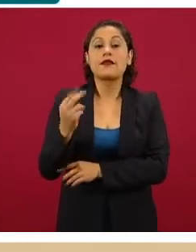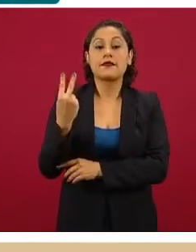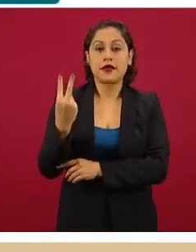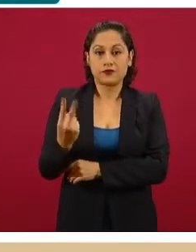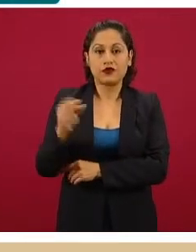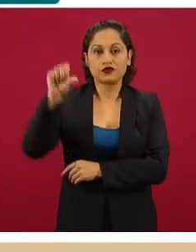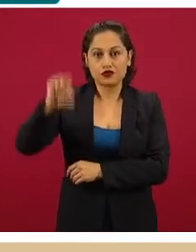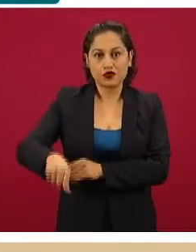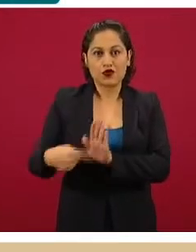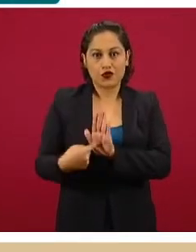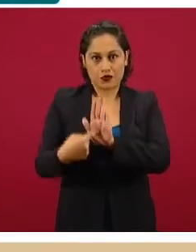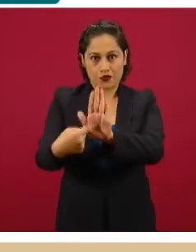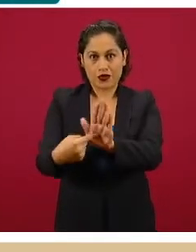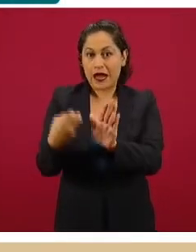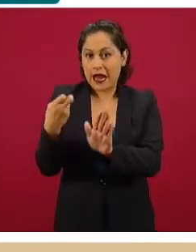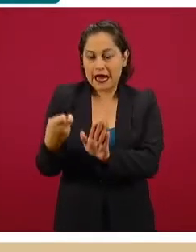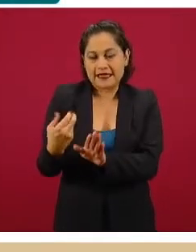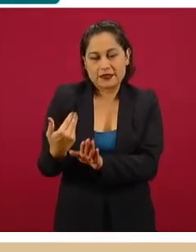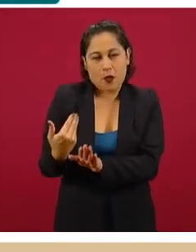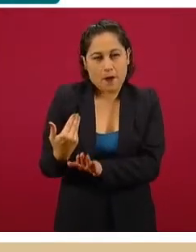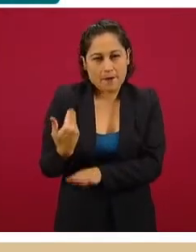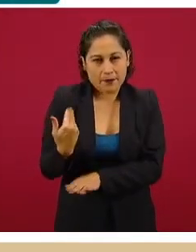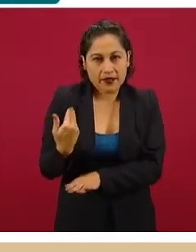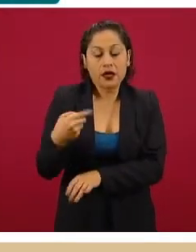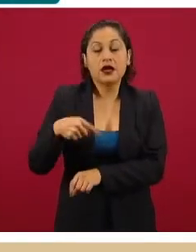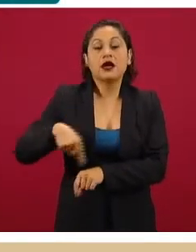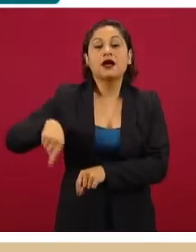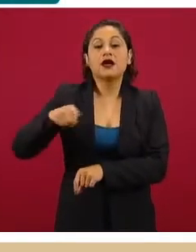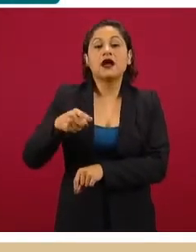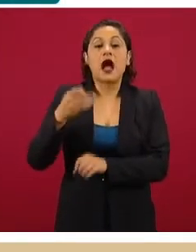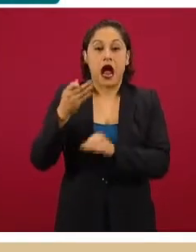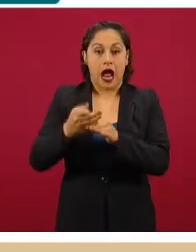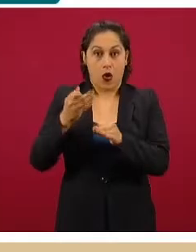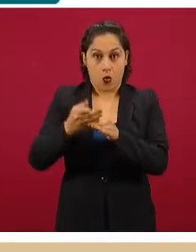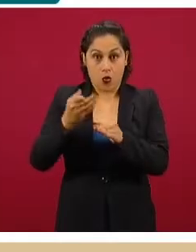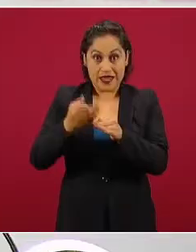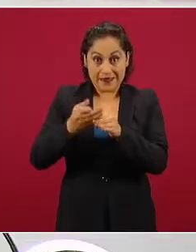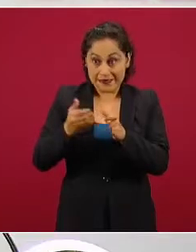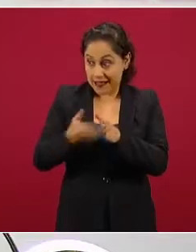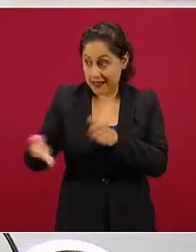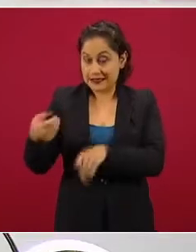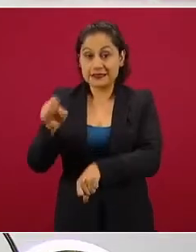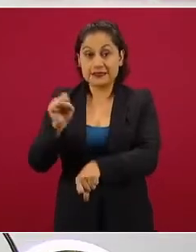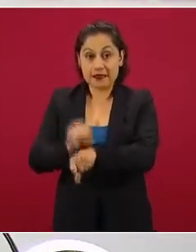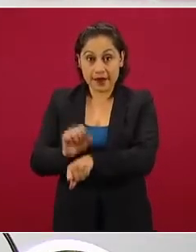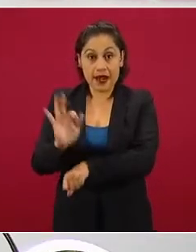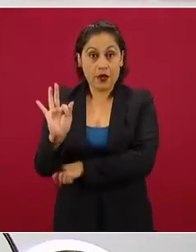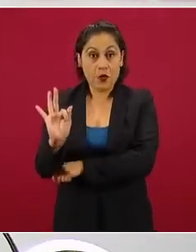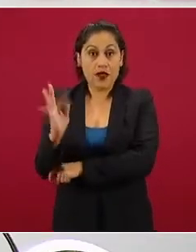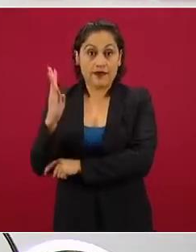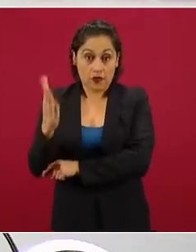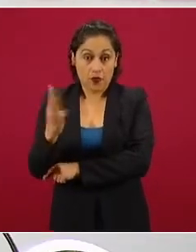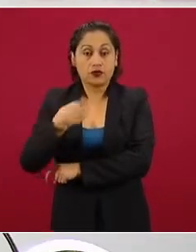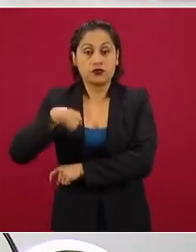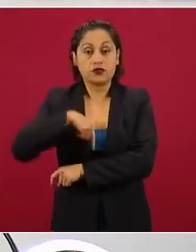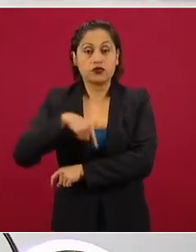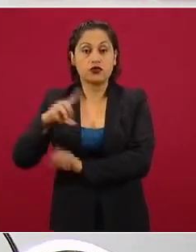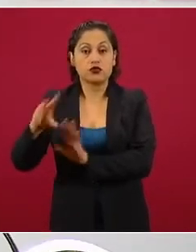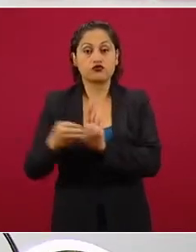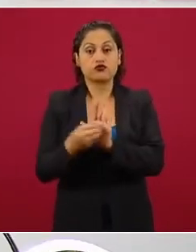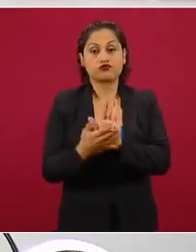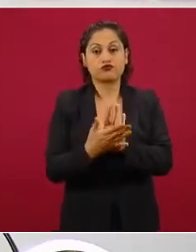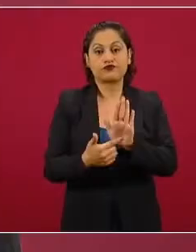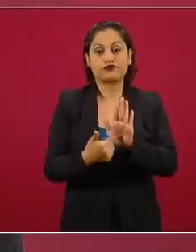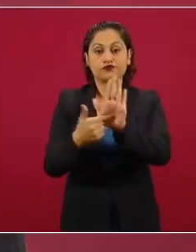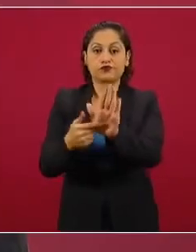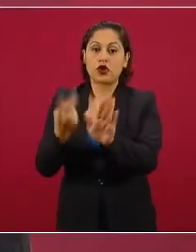presentando hoy como semana más reciente, en este momento vivimos en la semana 44 y presentamos la información de 2 semanas atrás por